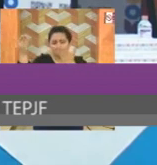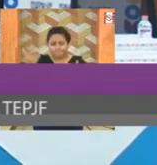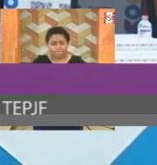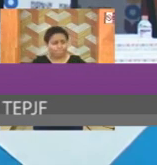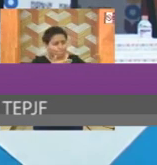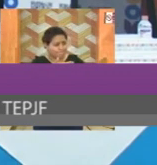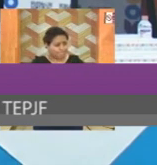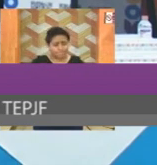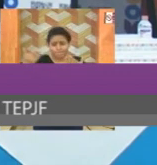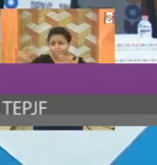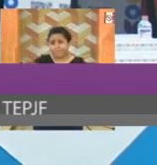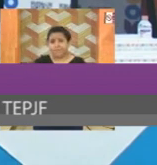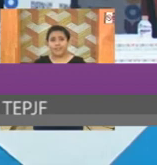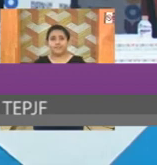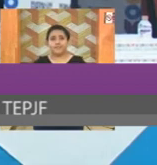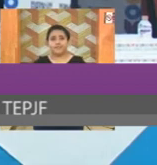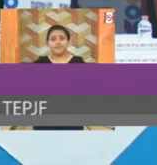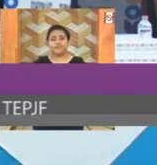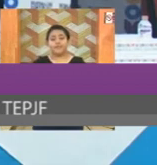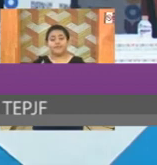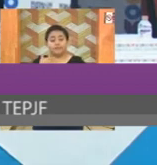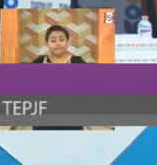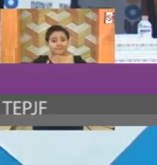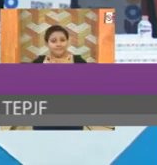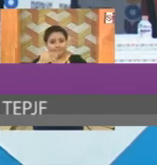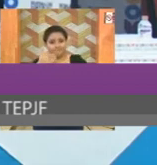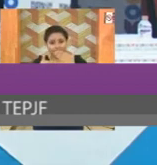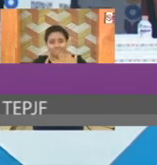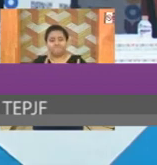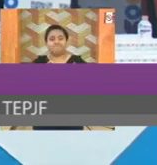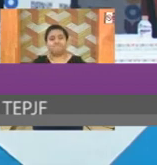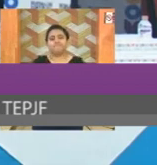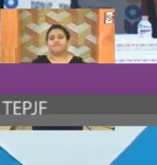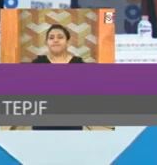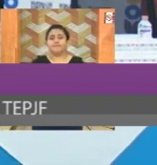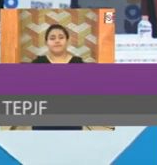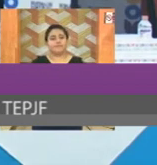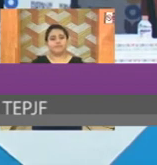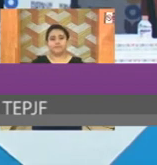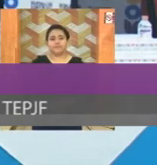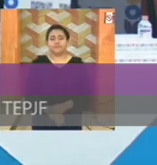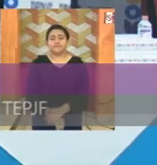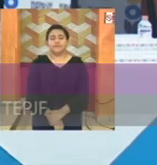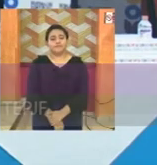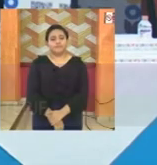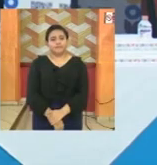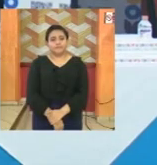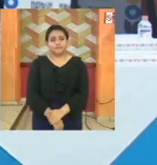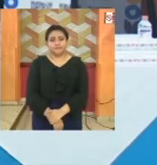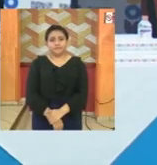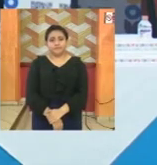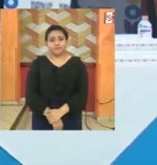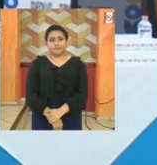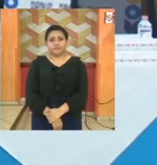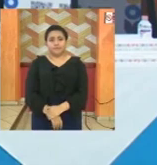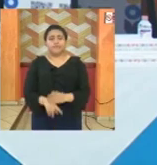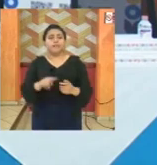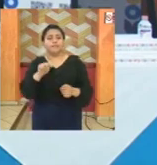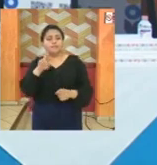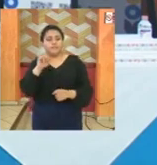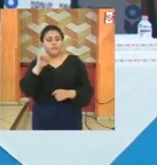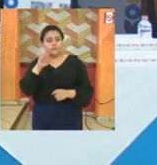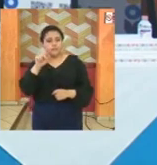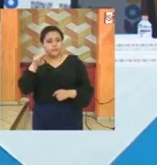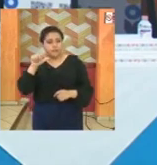brazos abiertos para el desarrollo de esta actividad. El Tribunal Electoral, como